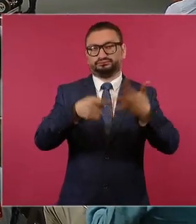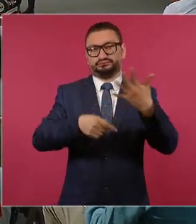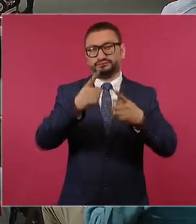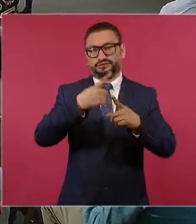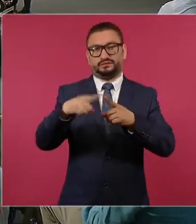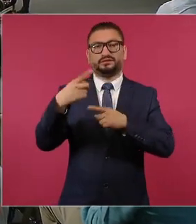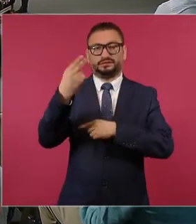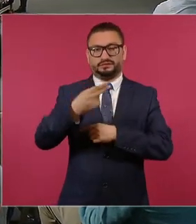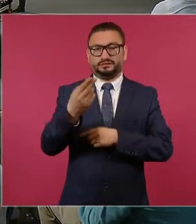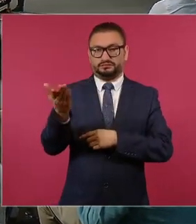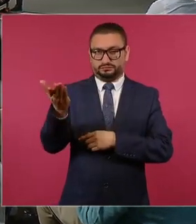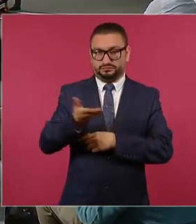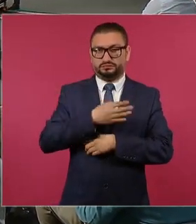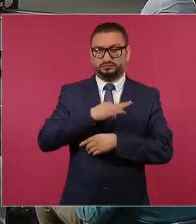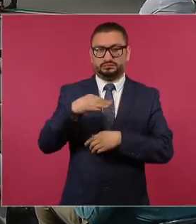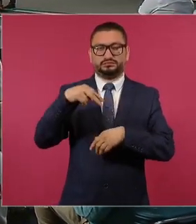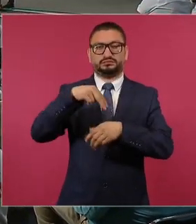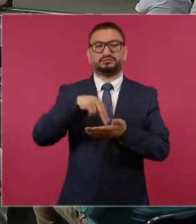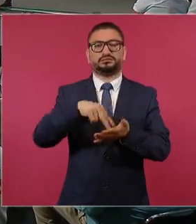¿Lo explicas? Sí.